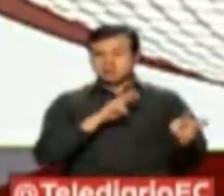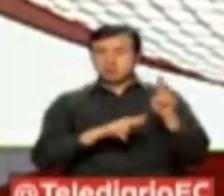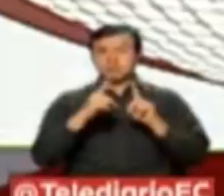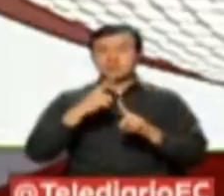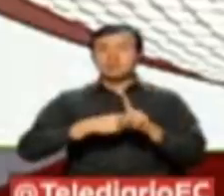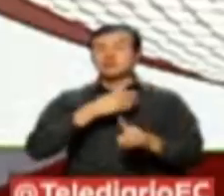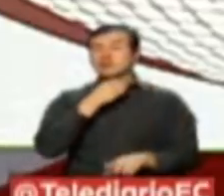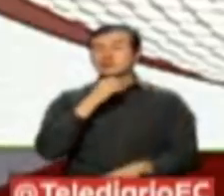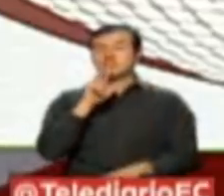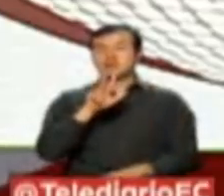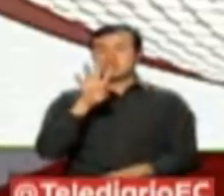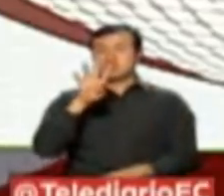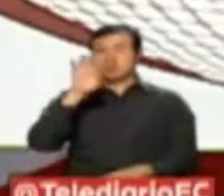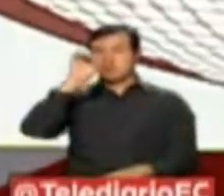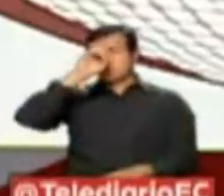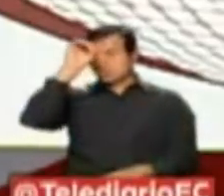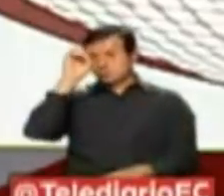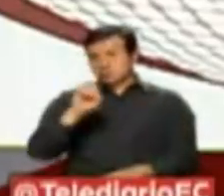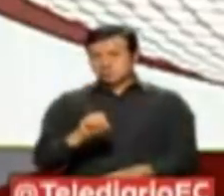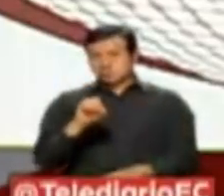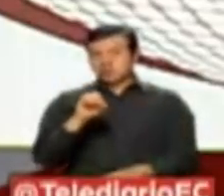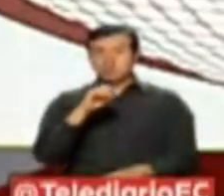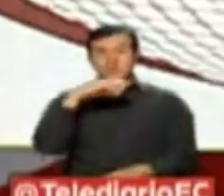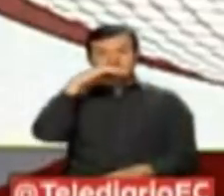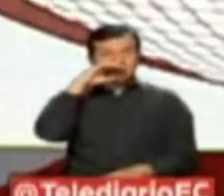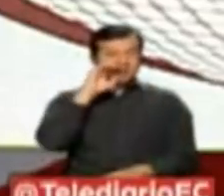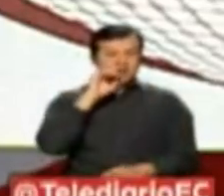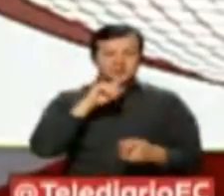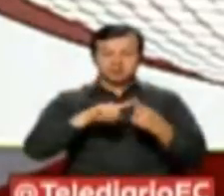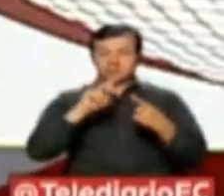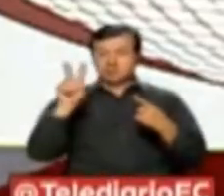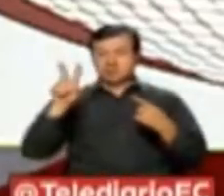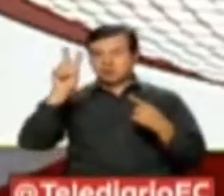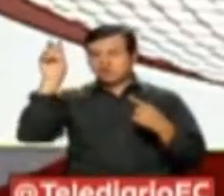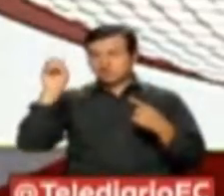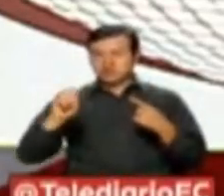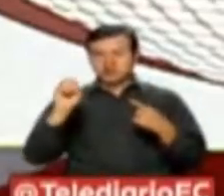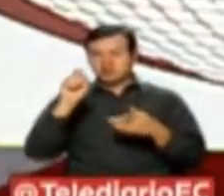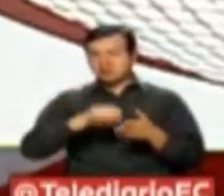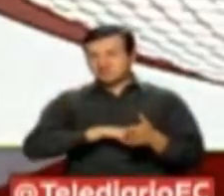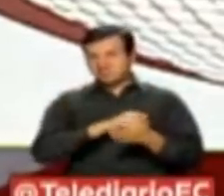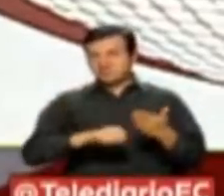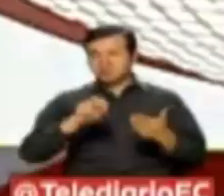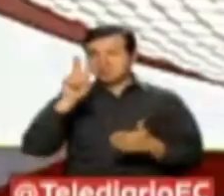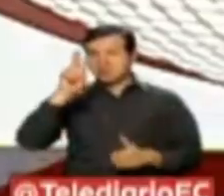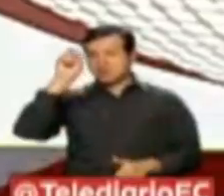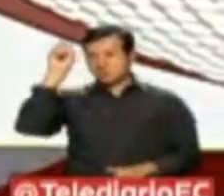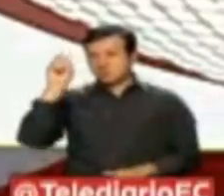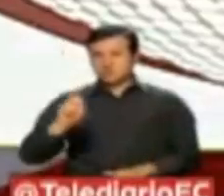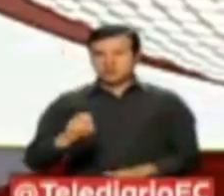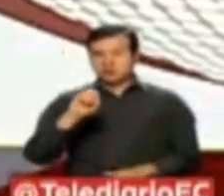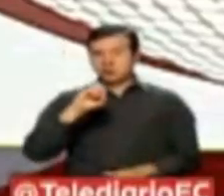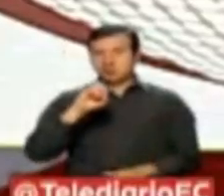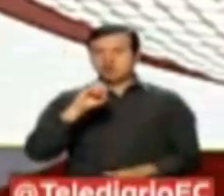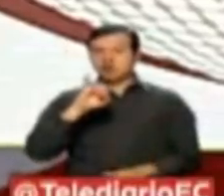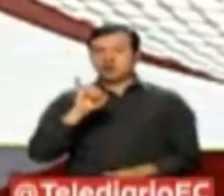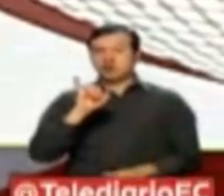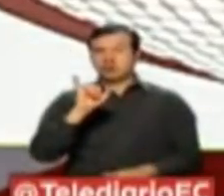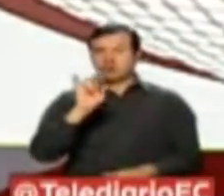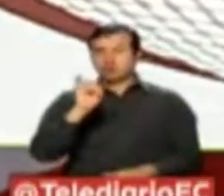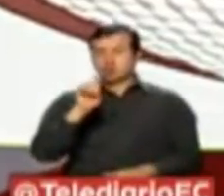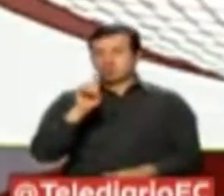agosto el 34 por ciento para paco moncayo 22 por ciento nulo el 20 por ciento para jorge yunda